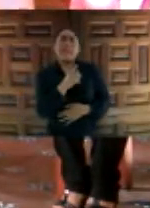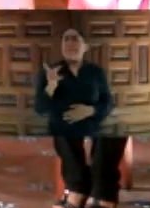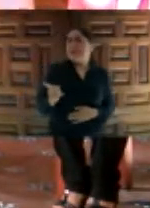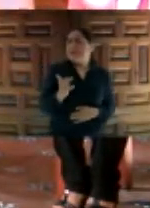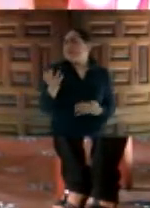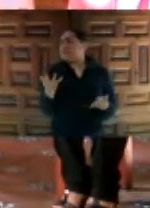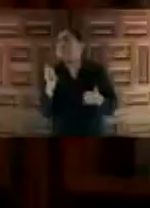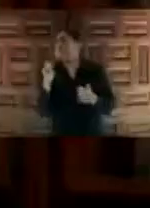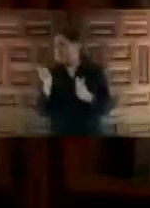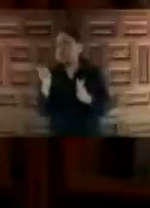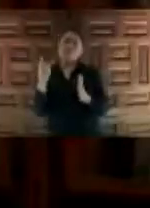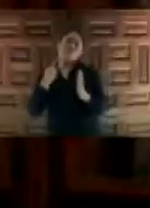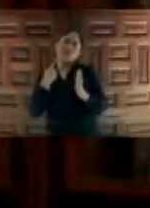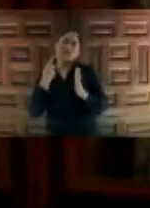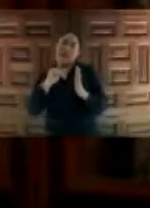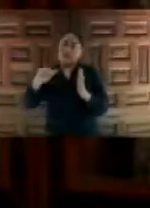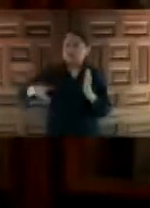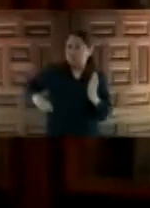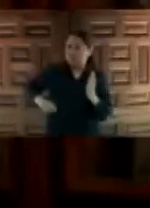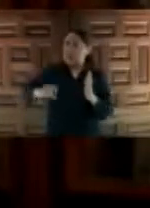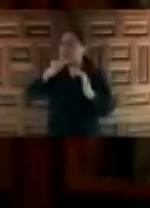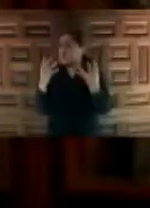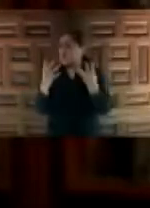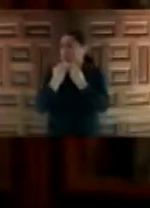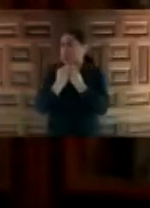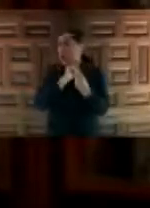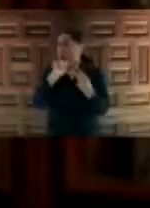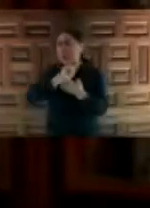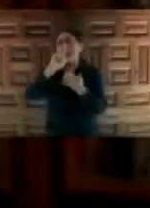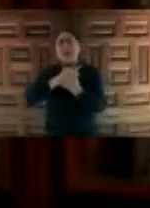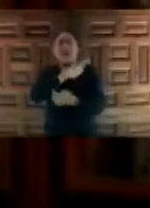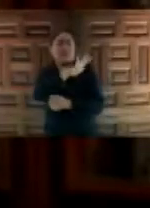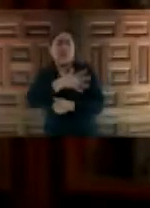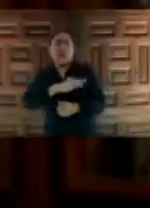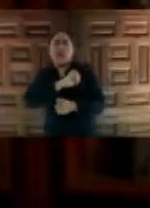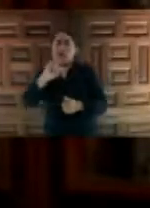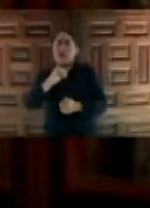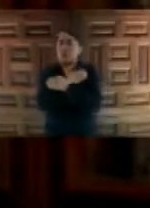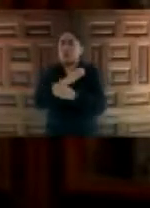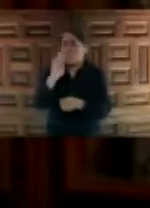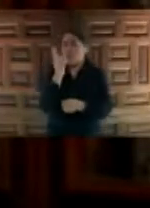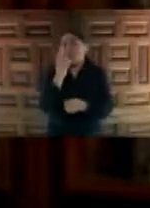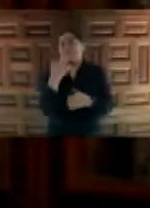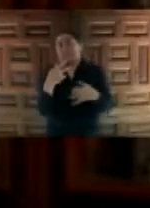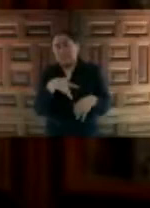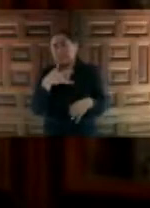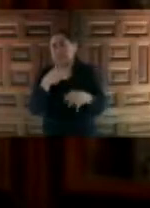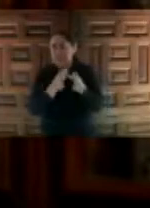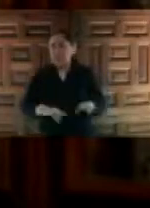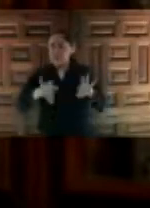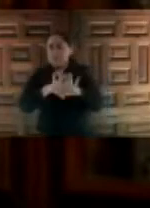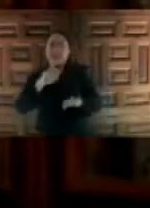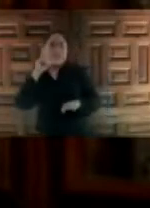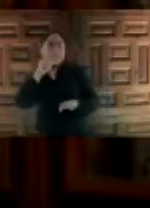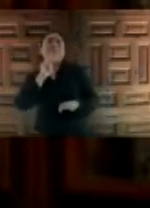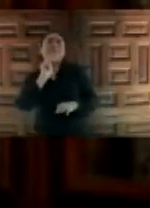la política pública y la relación con la Ley General de Educación Superior creo que es crucial. Yo sí haría la distinción entre